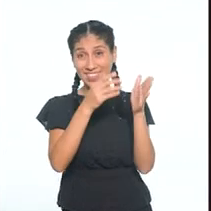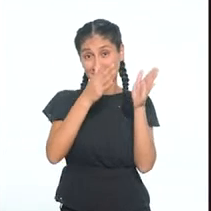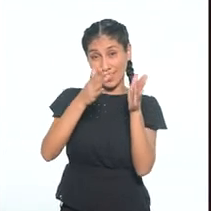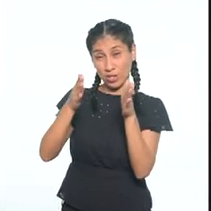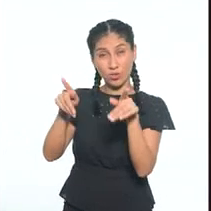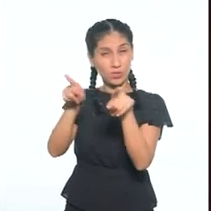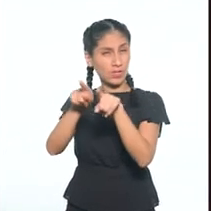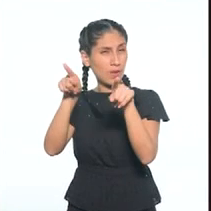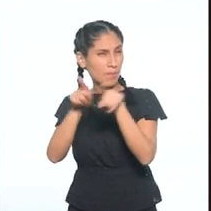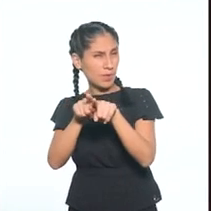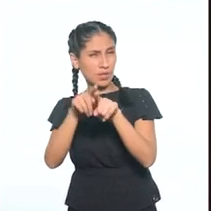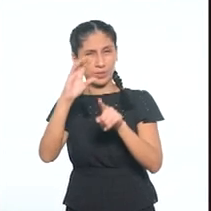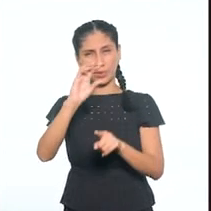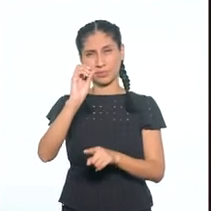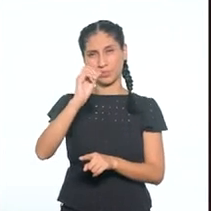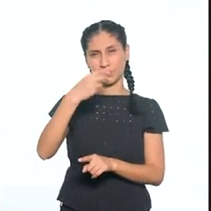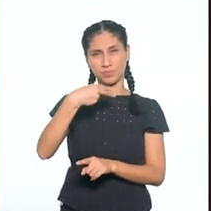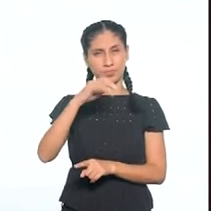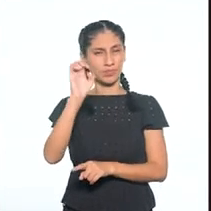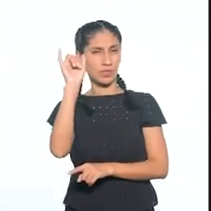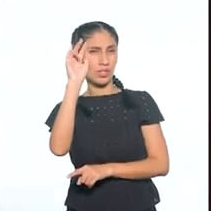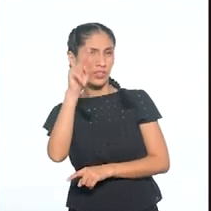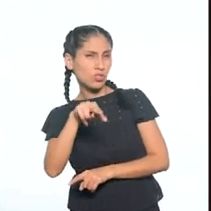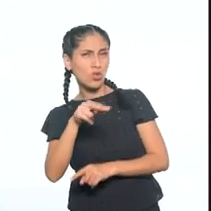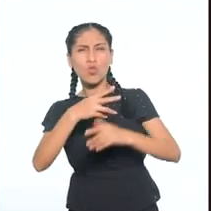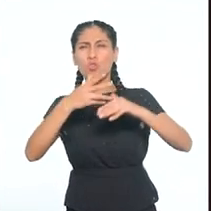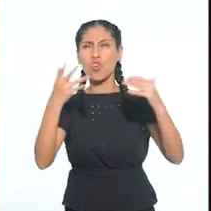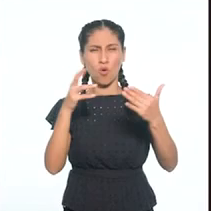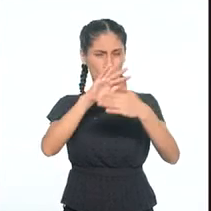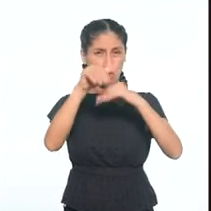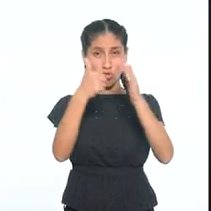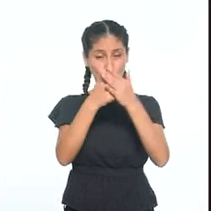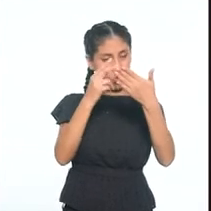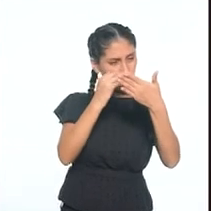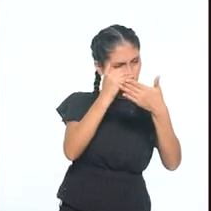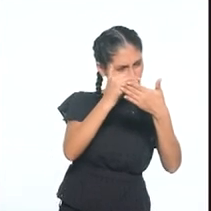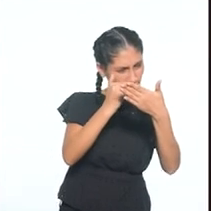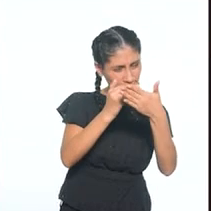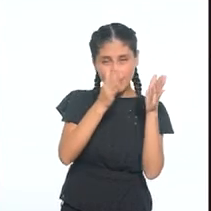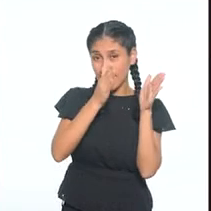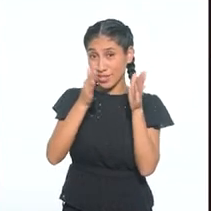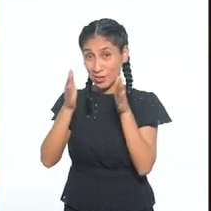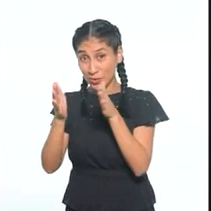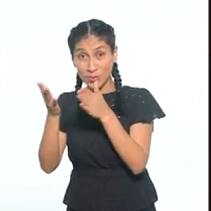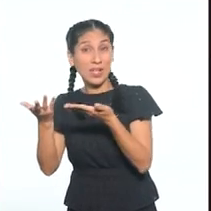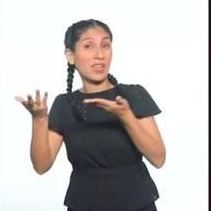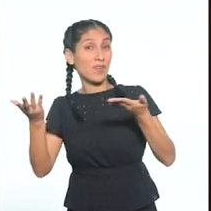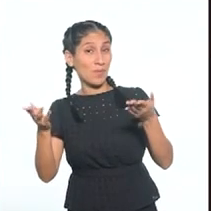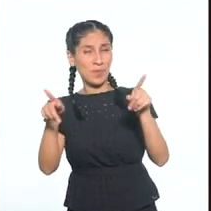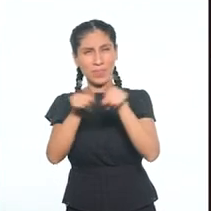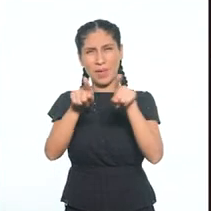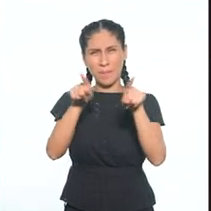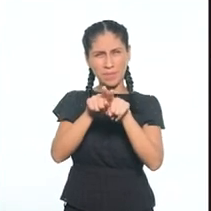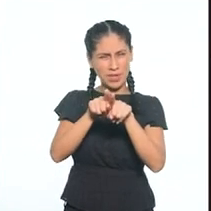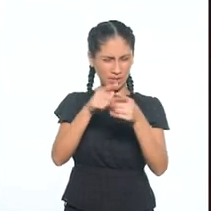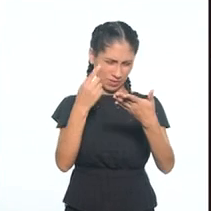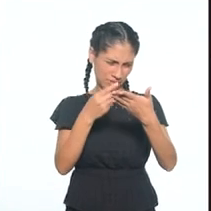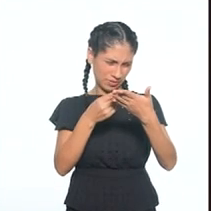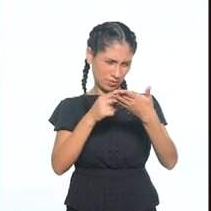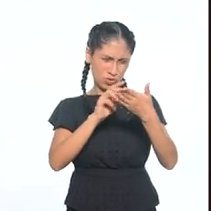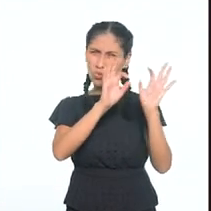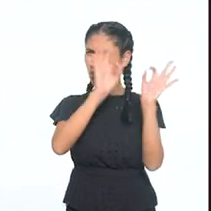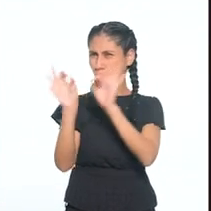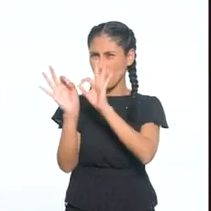y la cohesión ésta se consigue cuando todas las oraciones se articulan de manera ordenada y se comunican